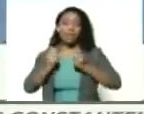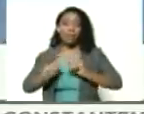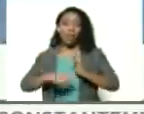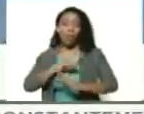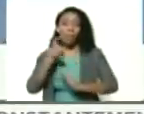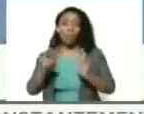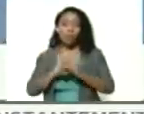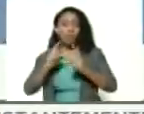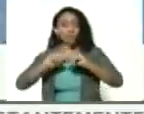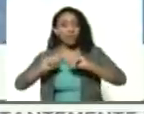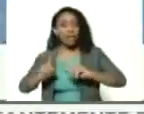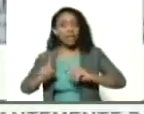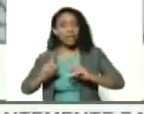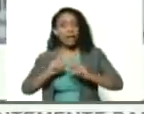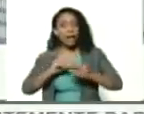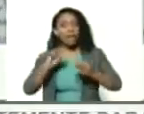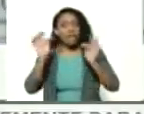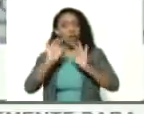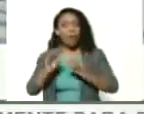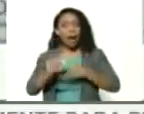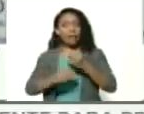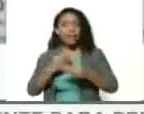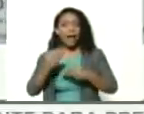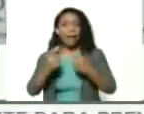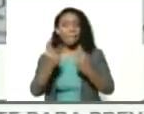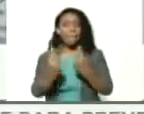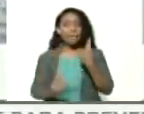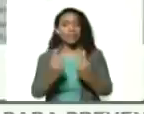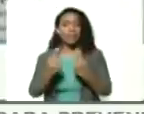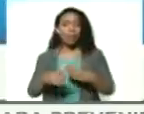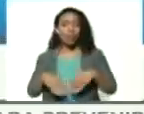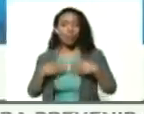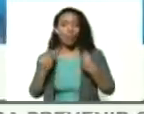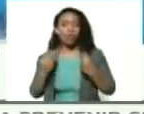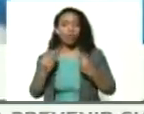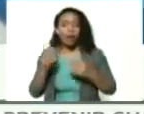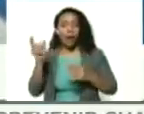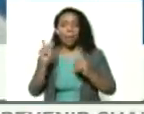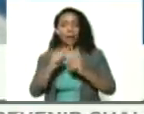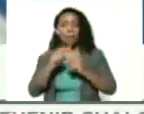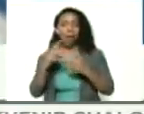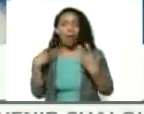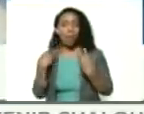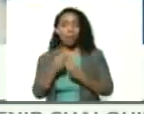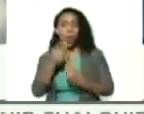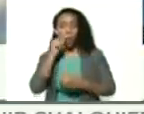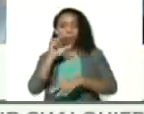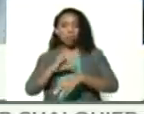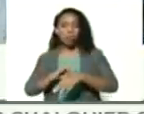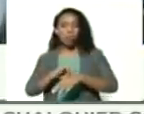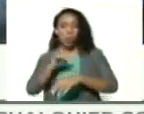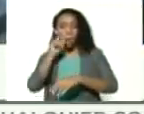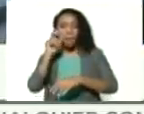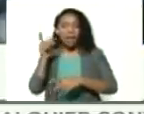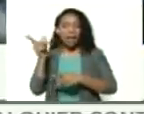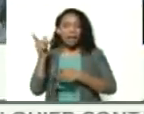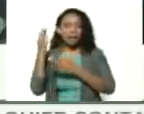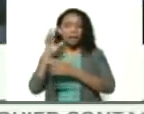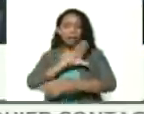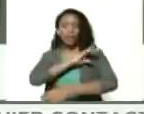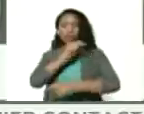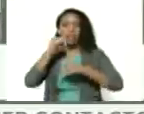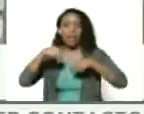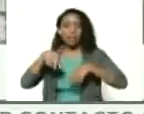sus diferentes estadios para hacer que el paciente se recupere. Le doy la palabra a mi compañero, el doctor Carlos Ocanto, que es director